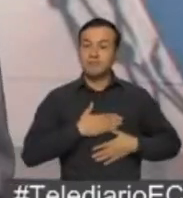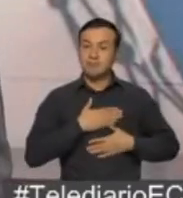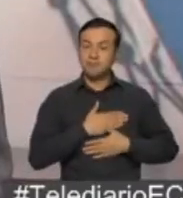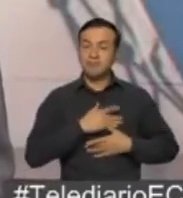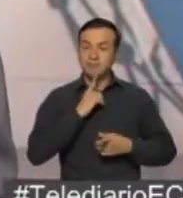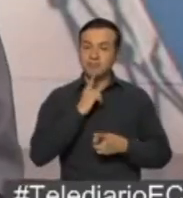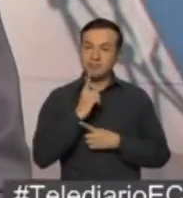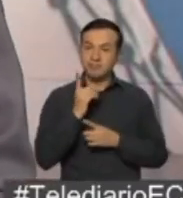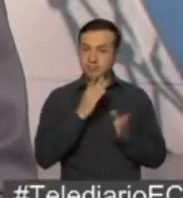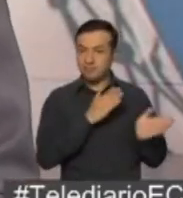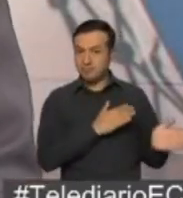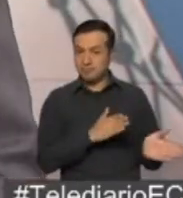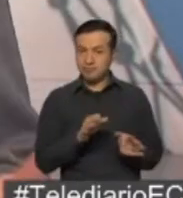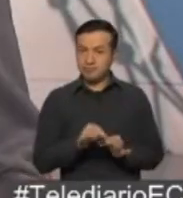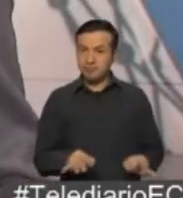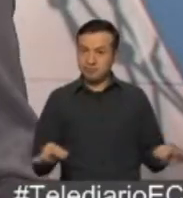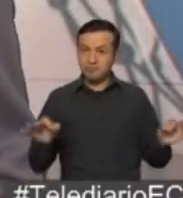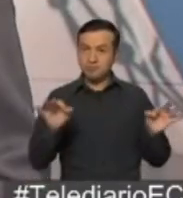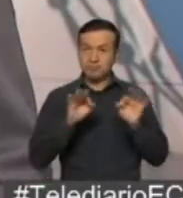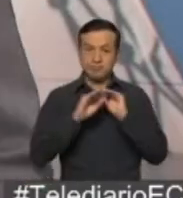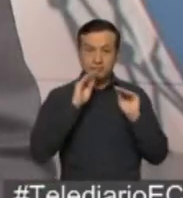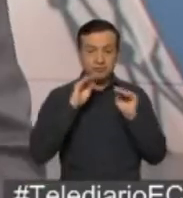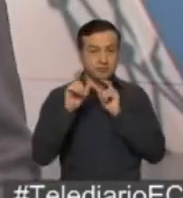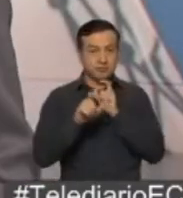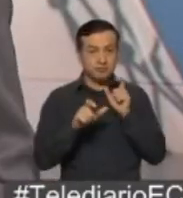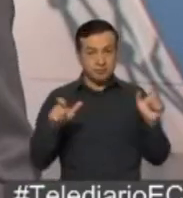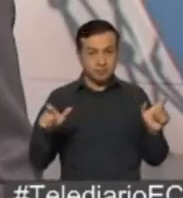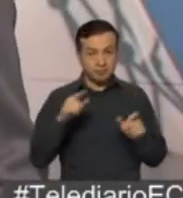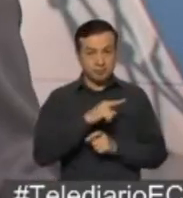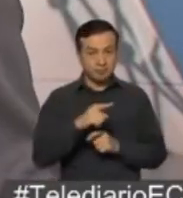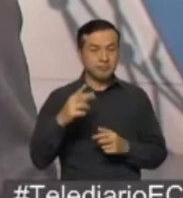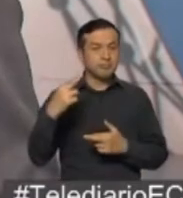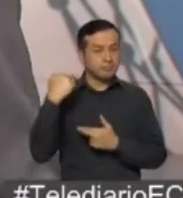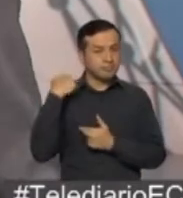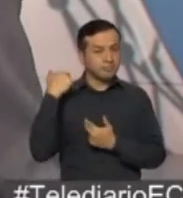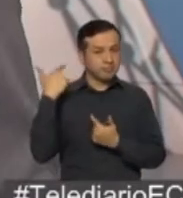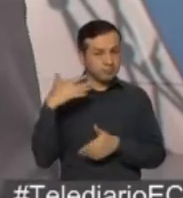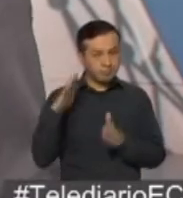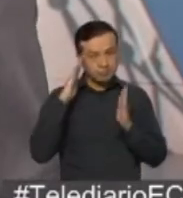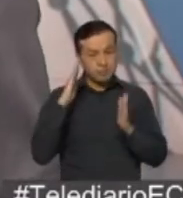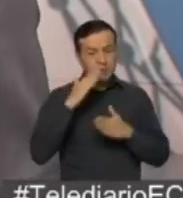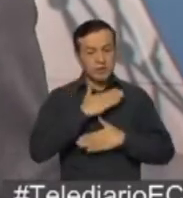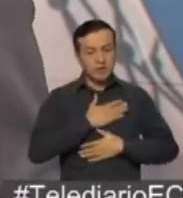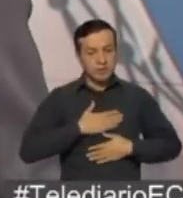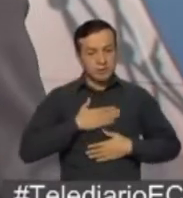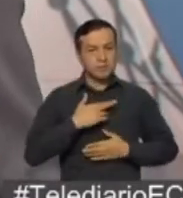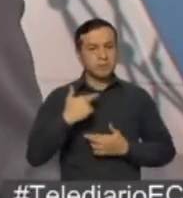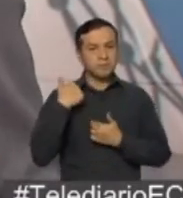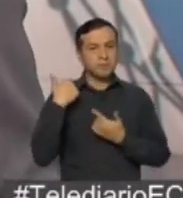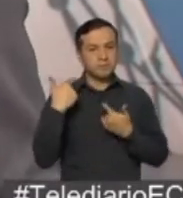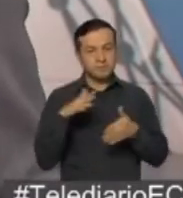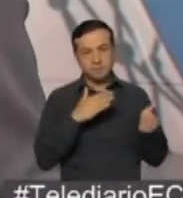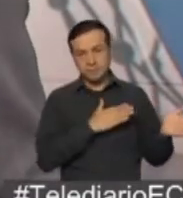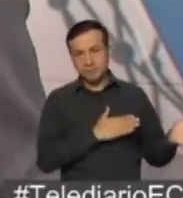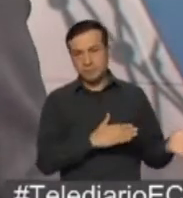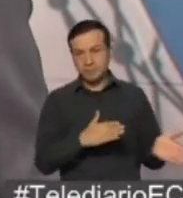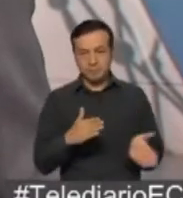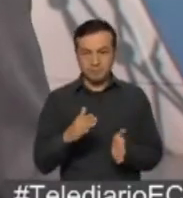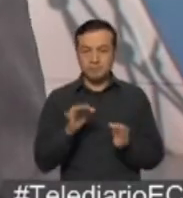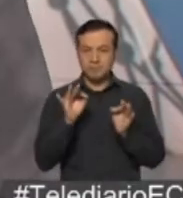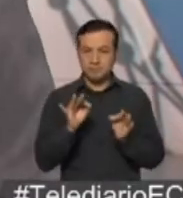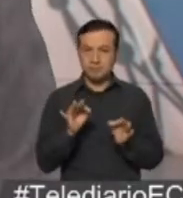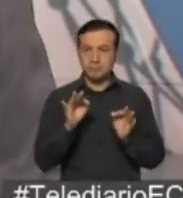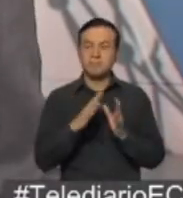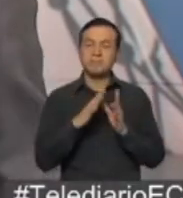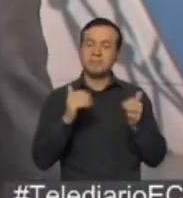feriado también debemos exhortar a la ciudadanía que asuma esa responsabilidad, ¿no? A disfrutar con responsabilidad durante este feriado. Correcto.